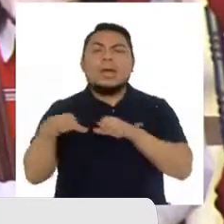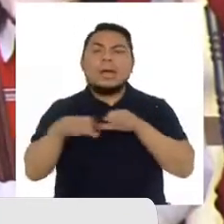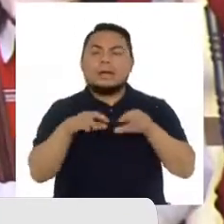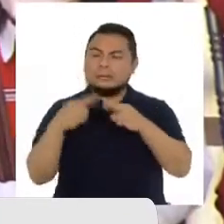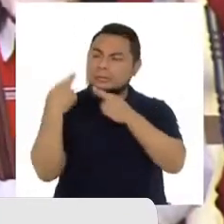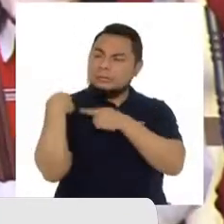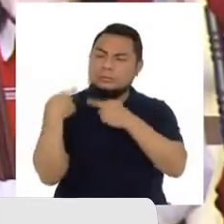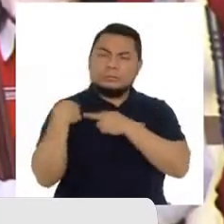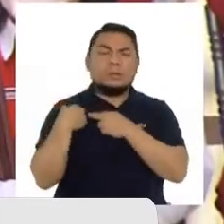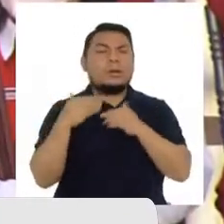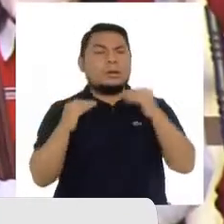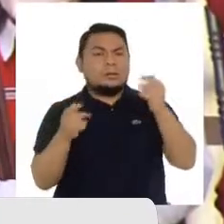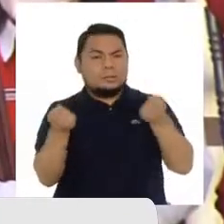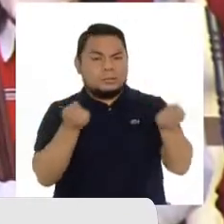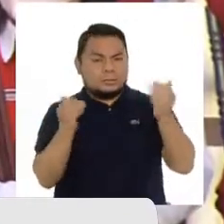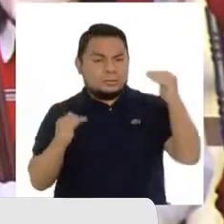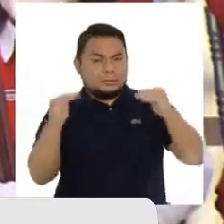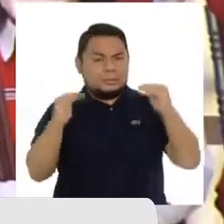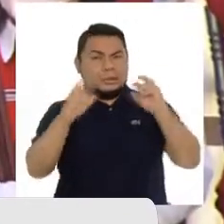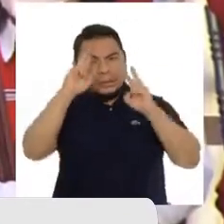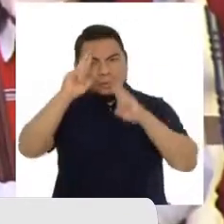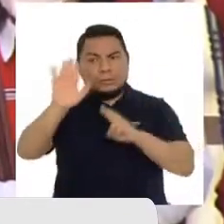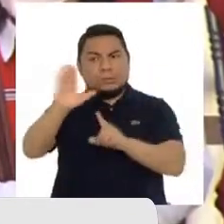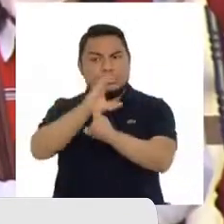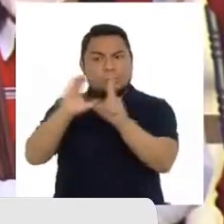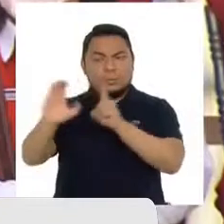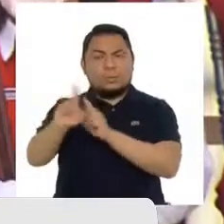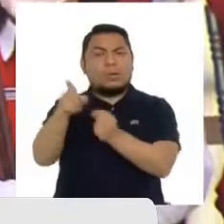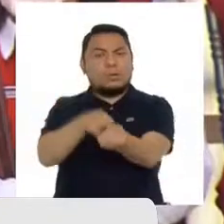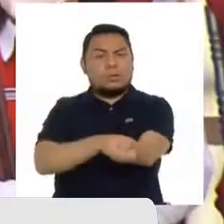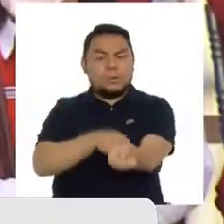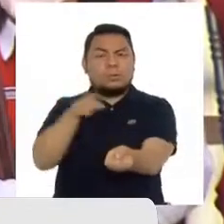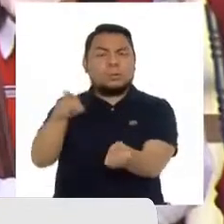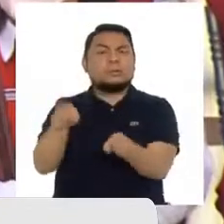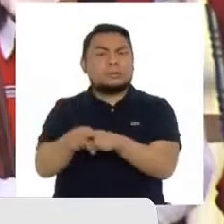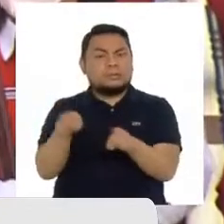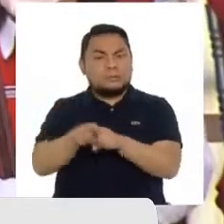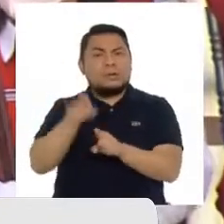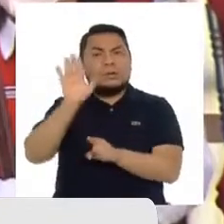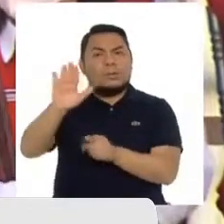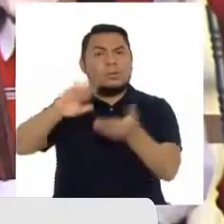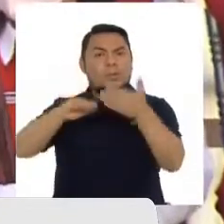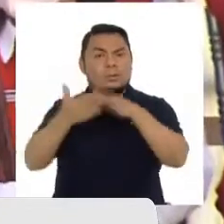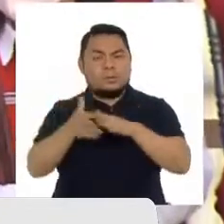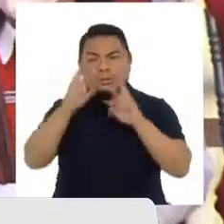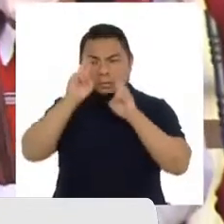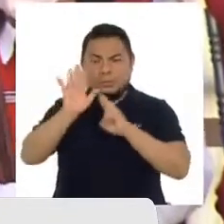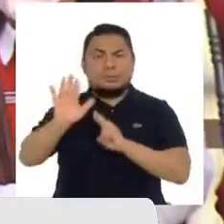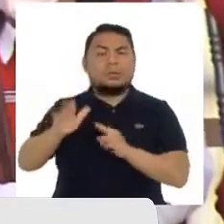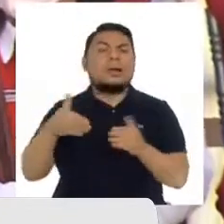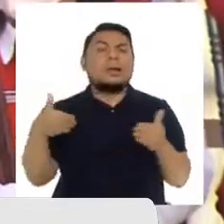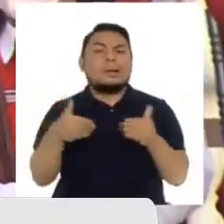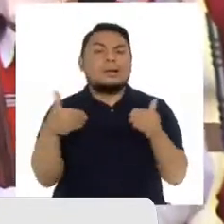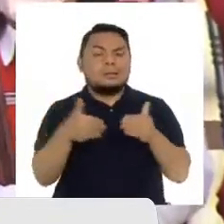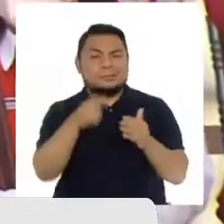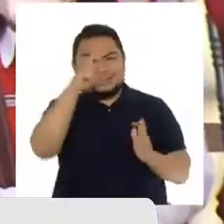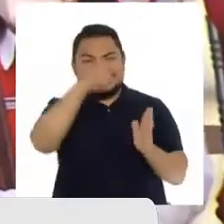equilibrio respetando la cultura las costumbres y los principios de las comunidades aledañas